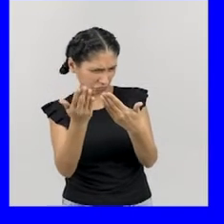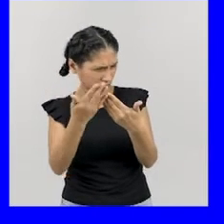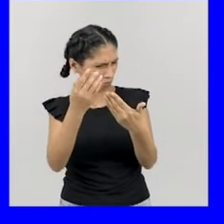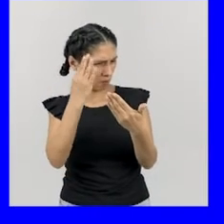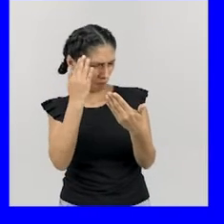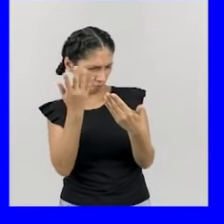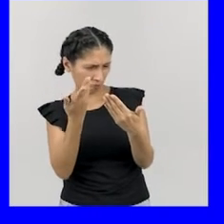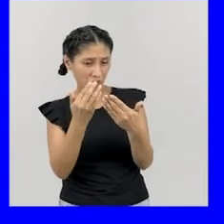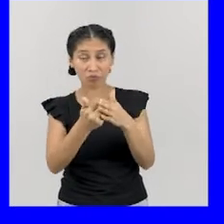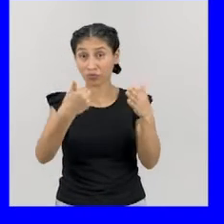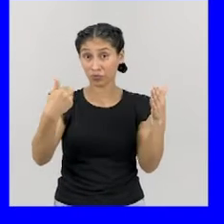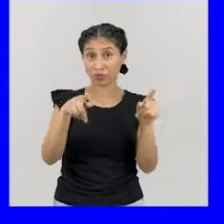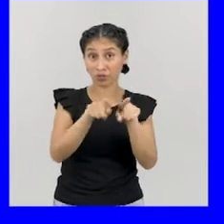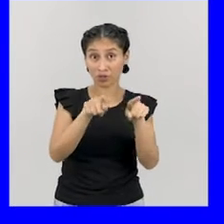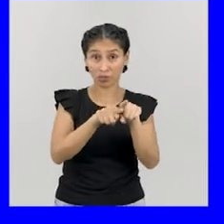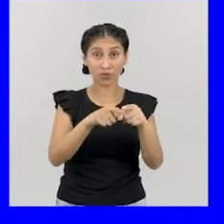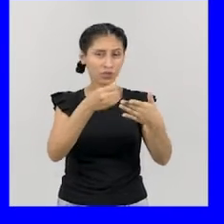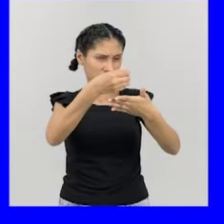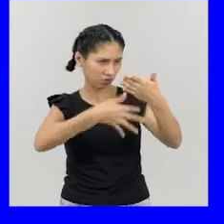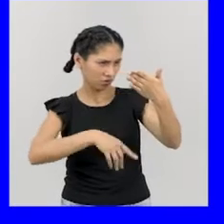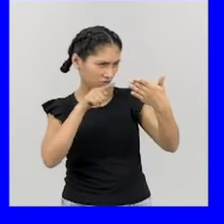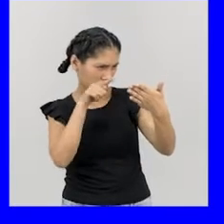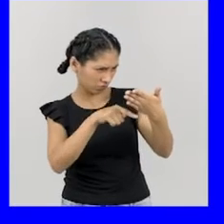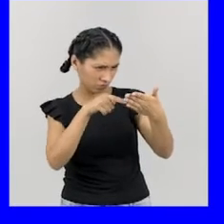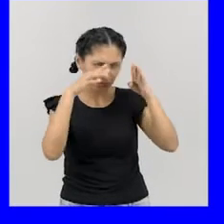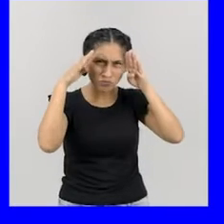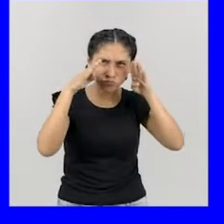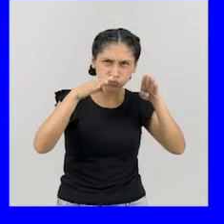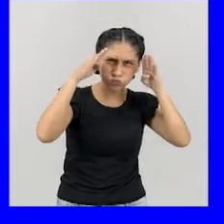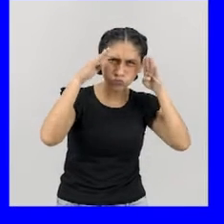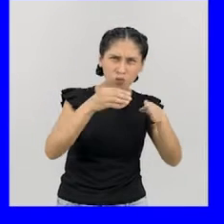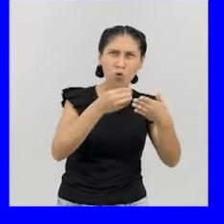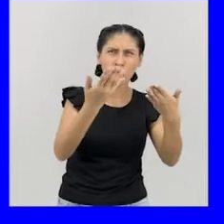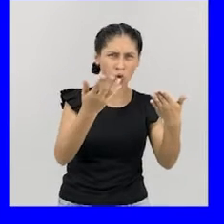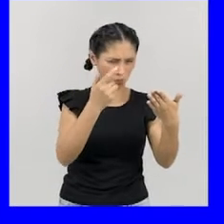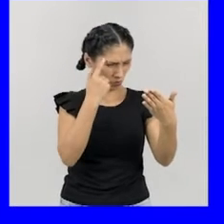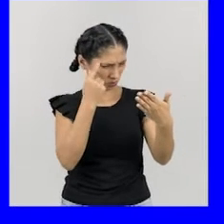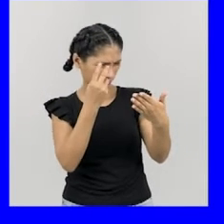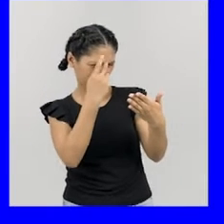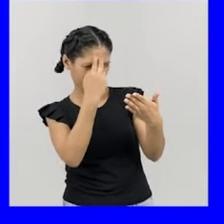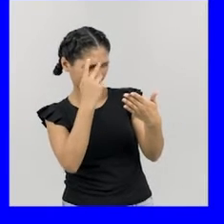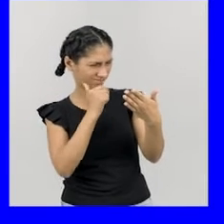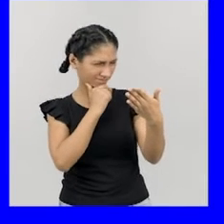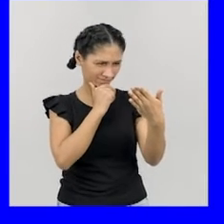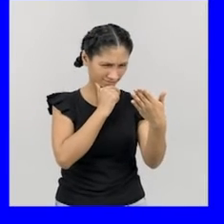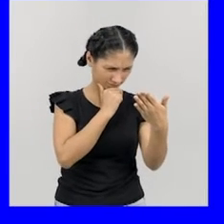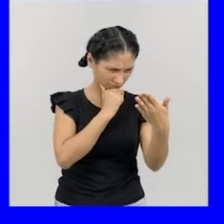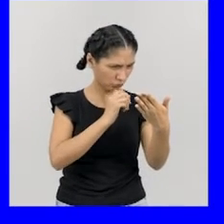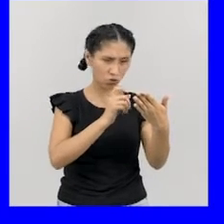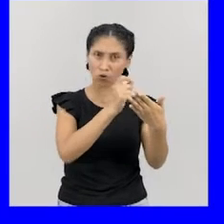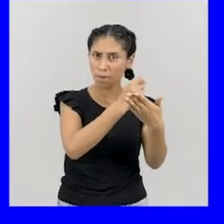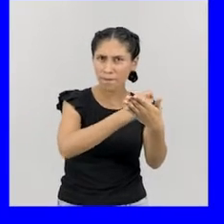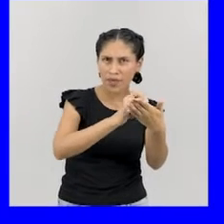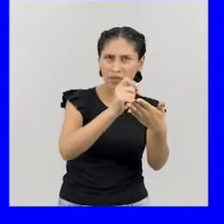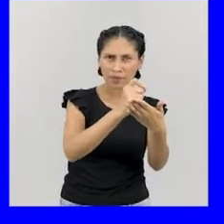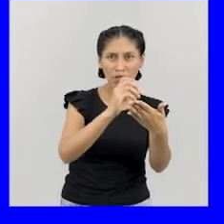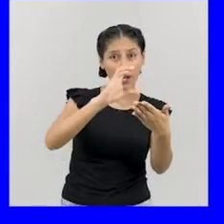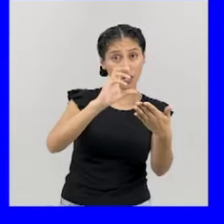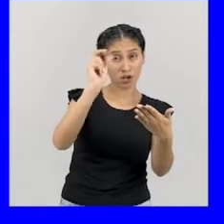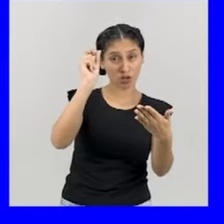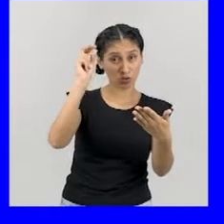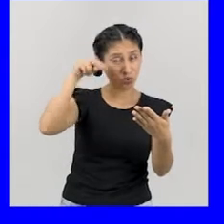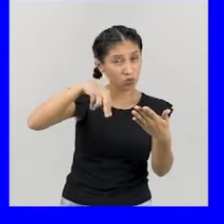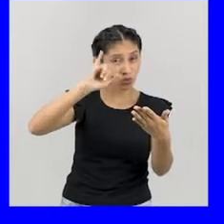puntuación. Estar atentos para no usar de forma inadecuada alguna conjunción, nexo o marcador